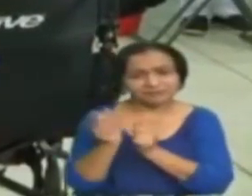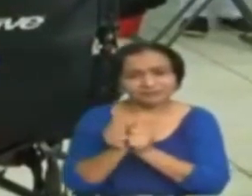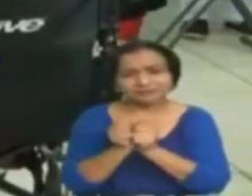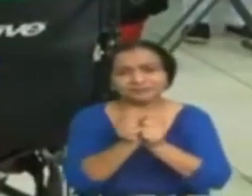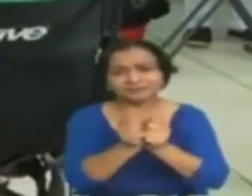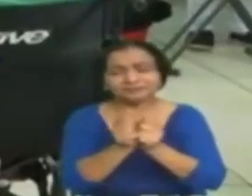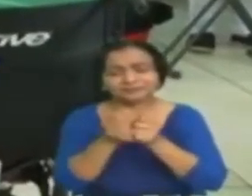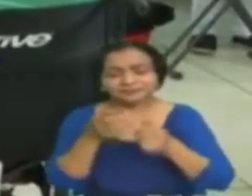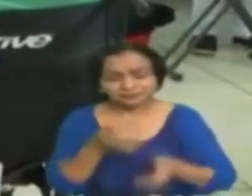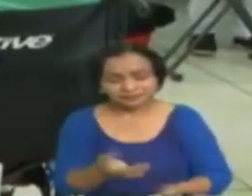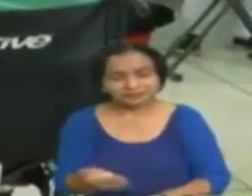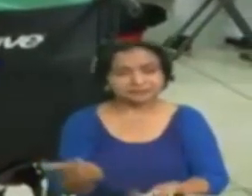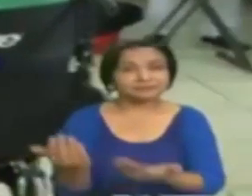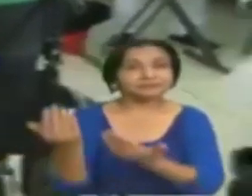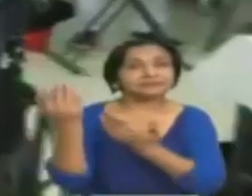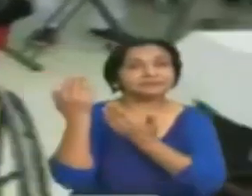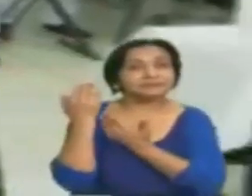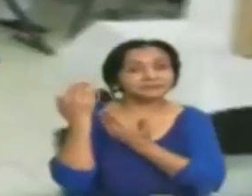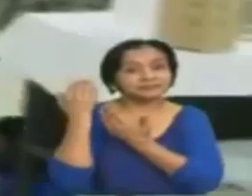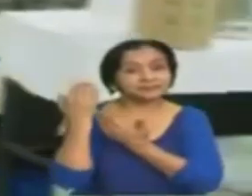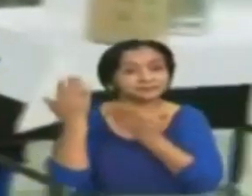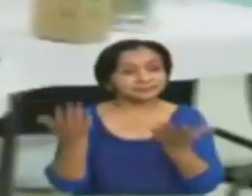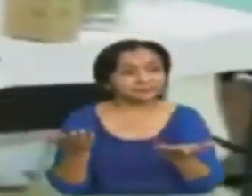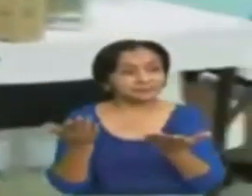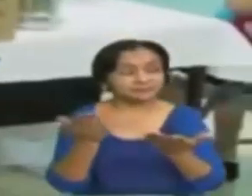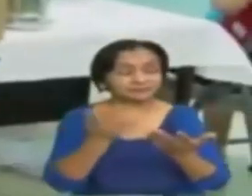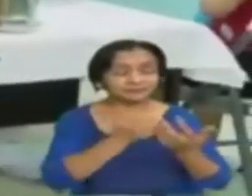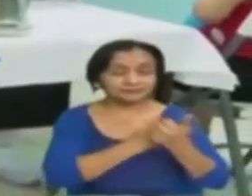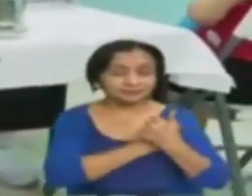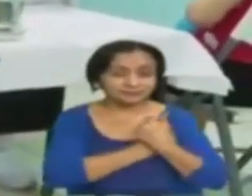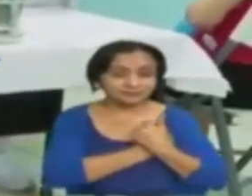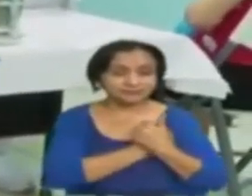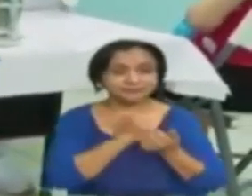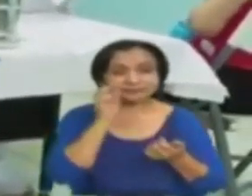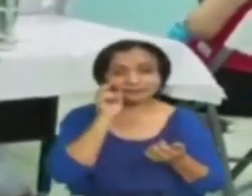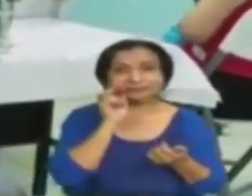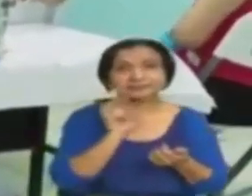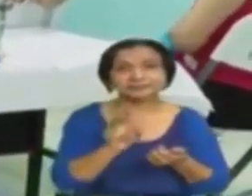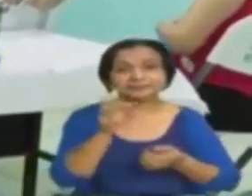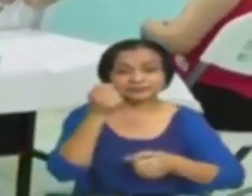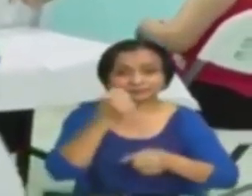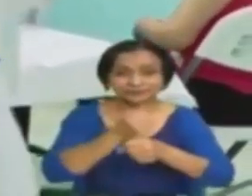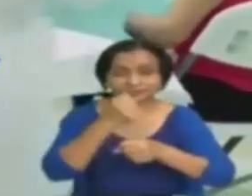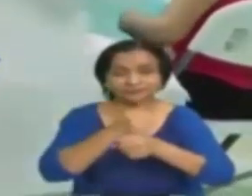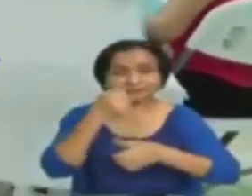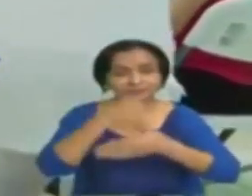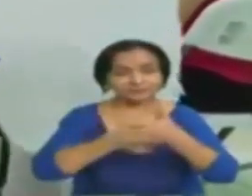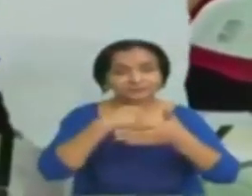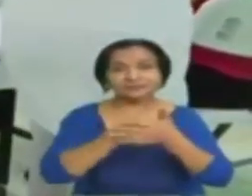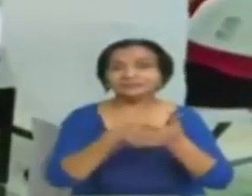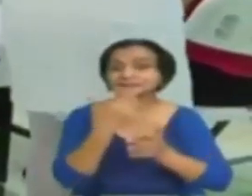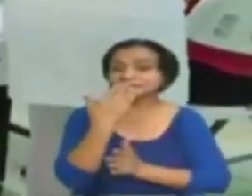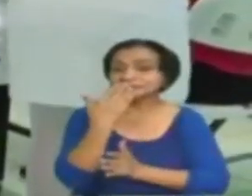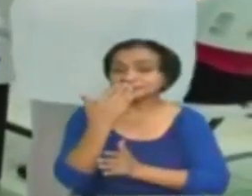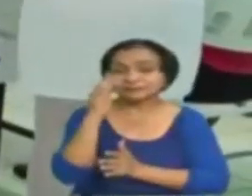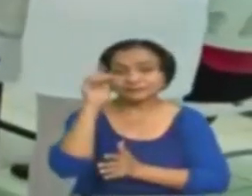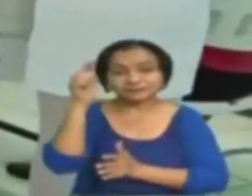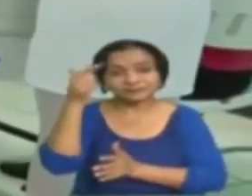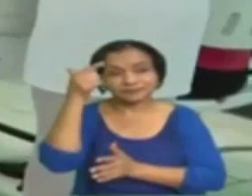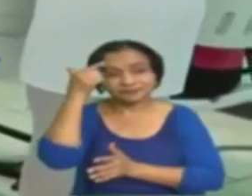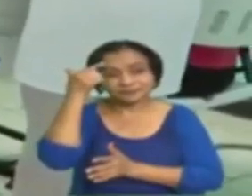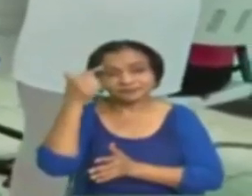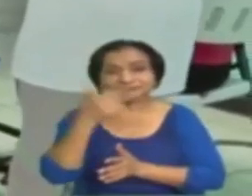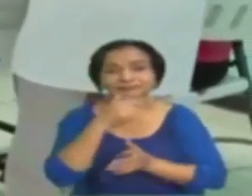programa de inoculación el respecto a la vacuna y nuestro equipo en la representación en